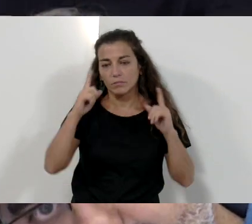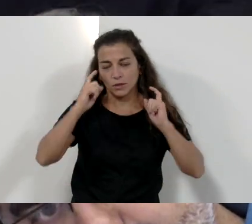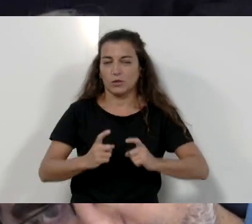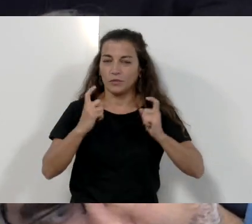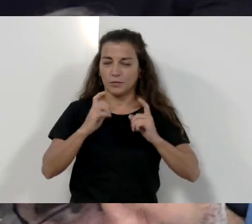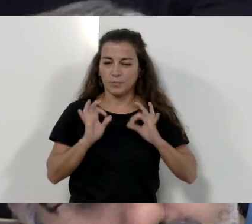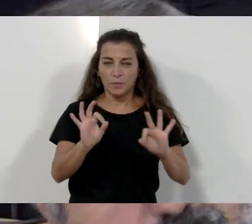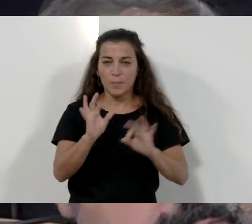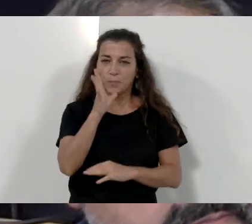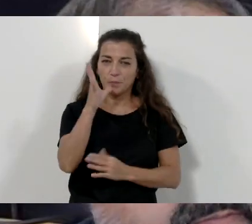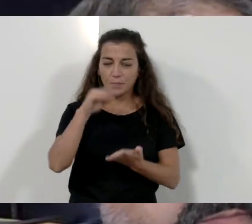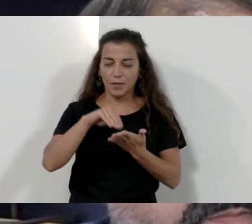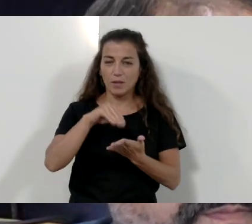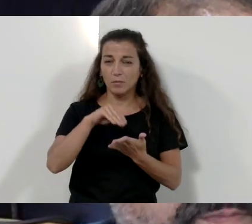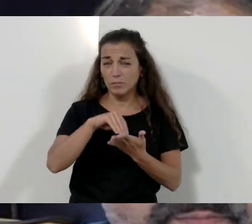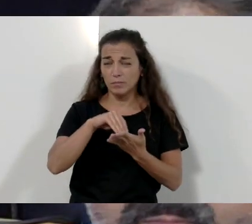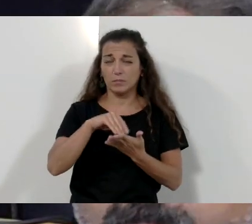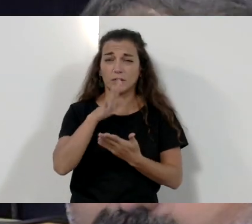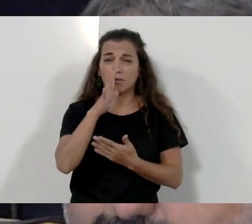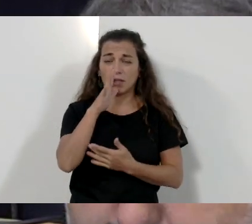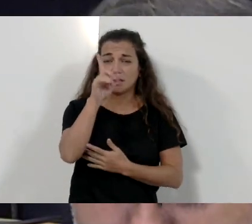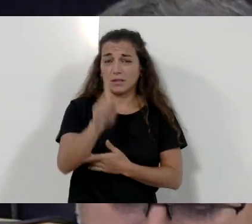la implicación ciudadana también